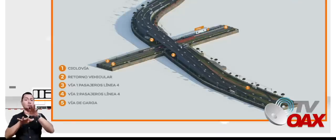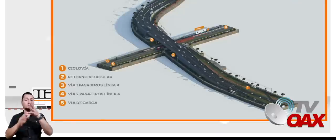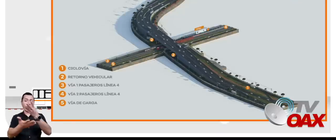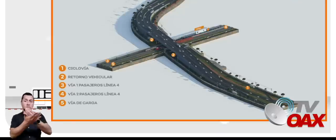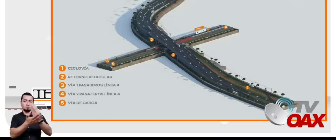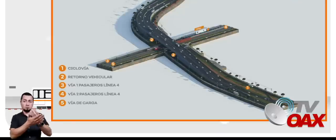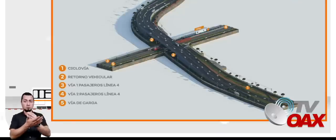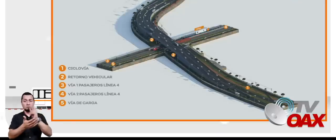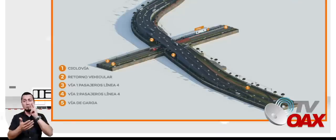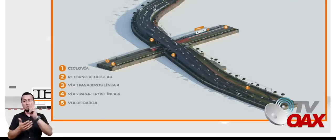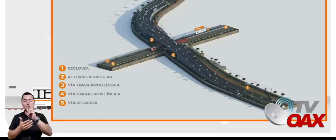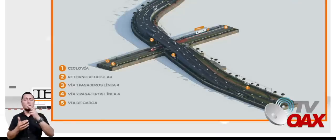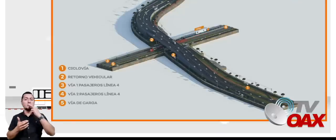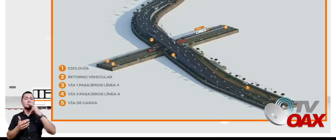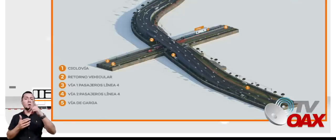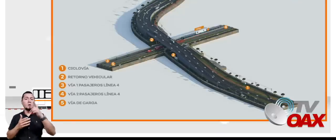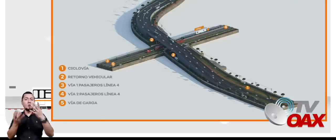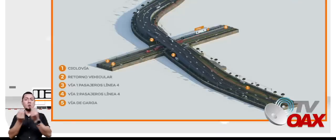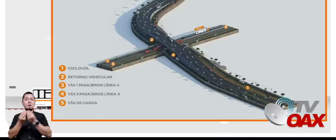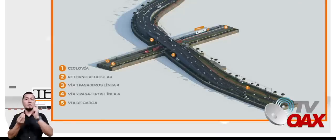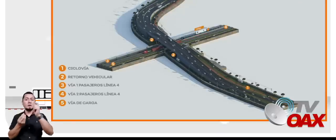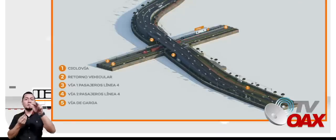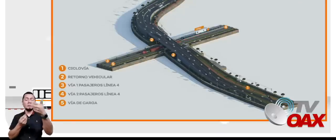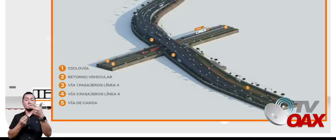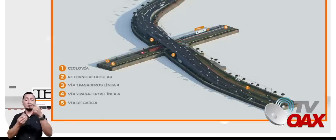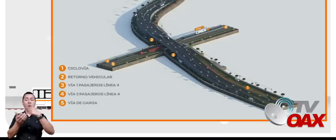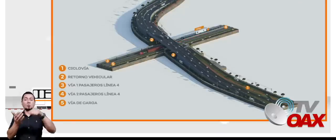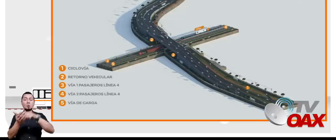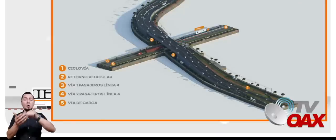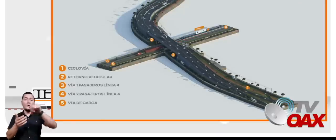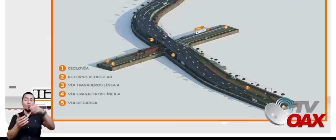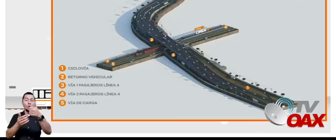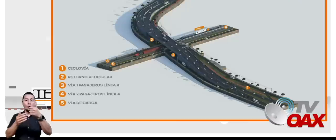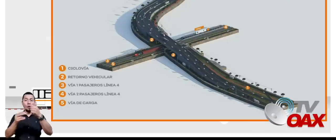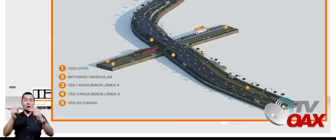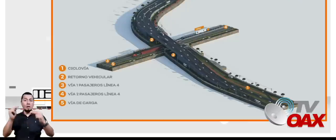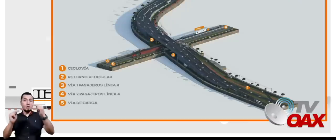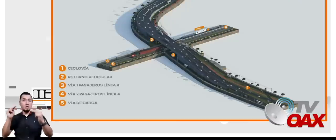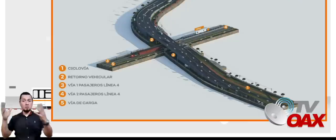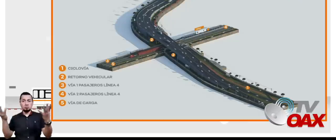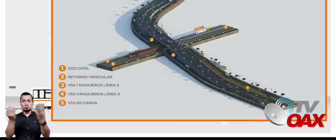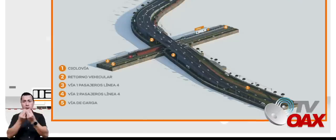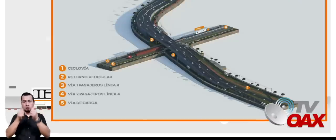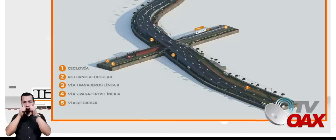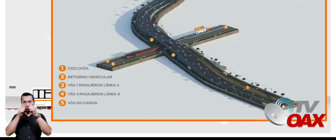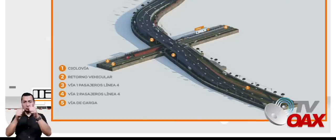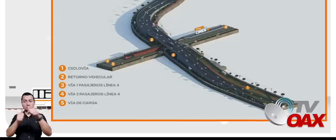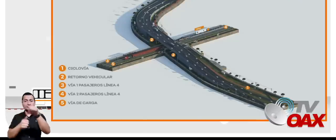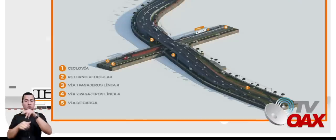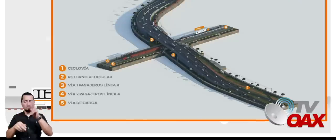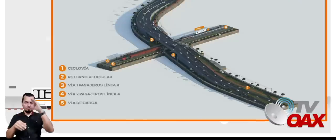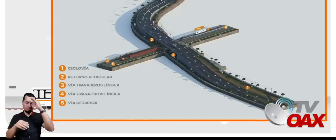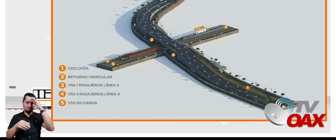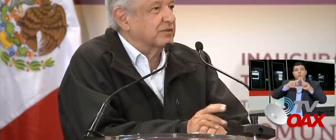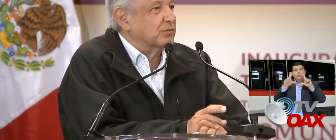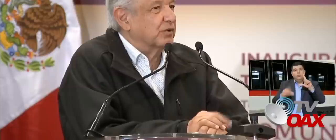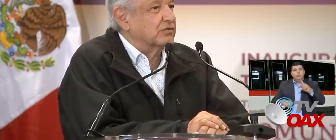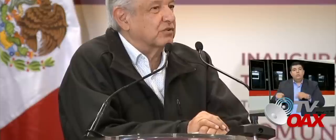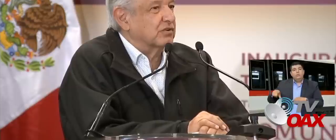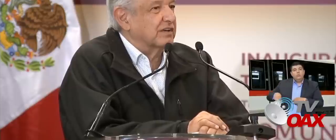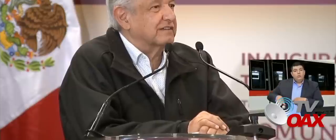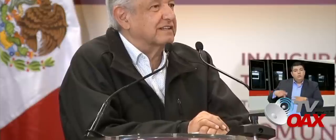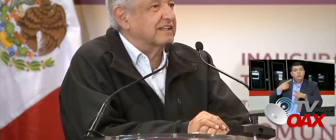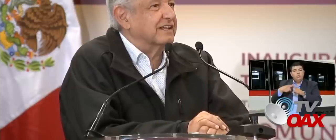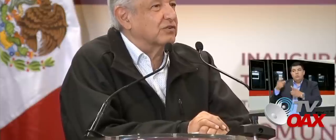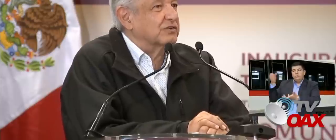queden pendientes. Todas estas obras se hacen con dinero del presupuesto. Y el dinero del